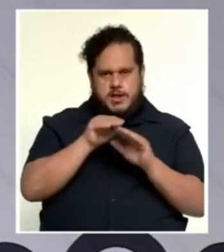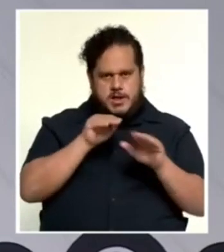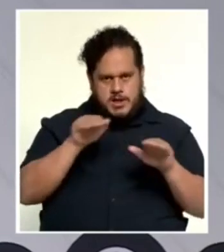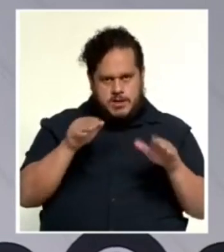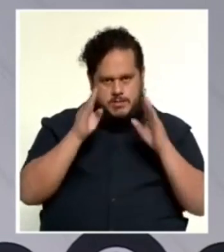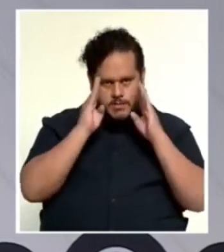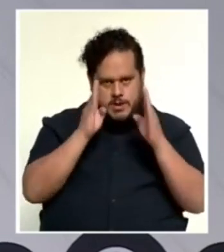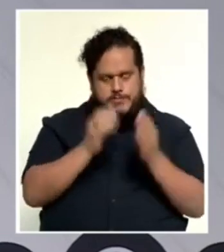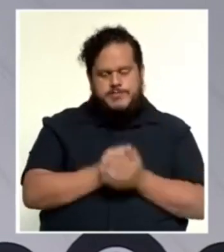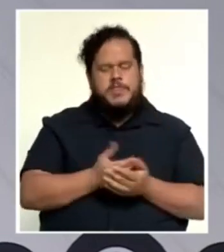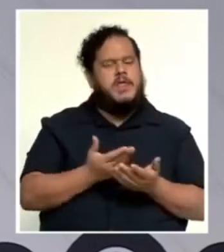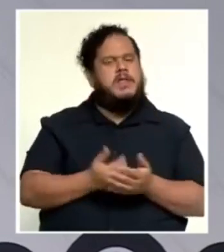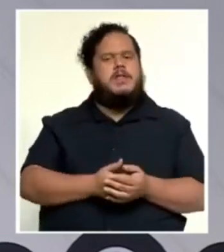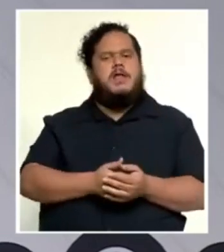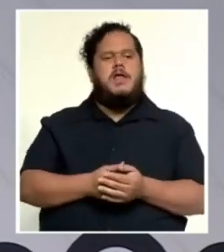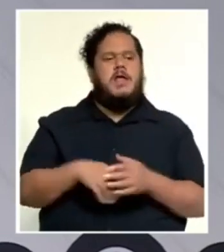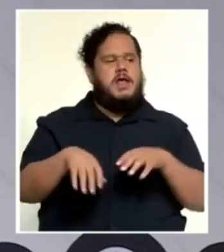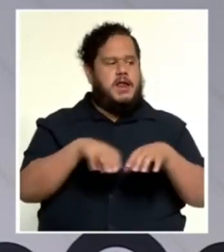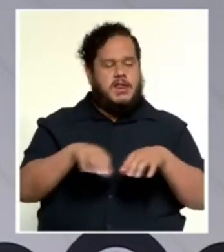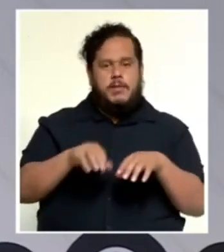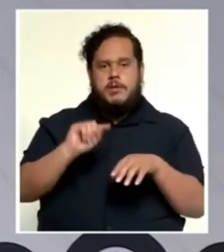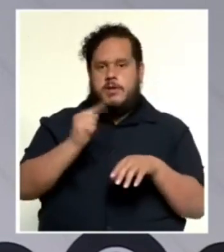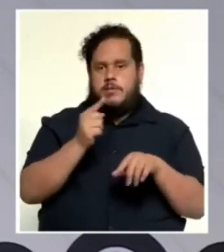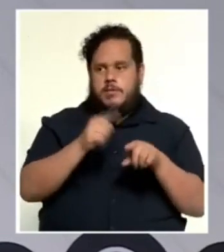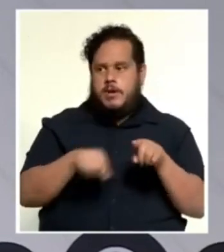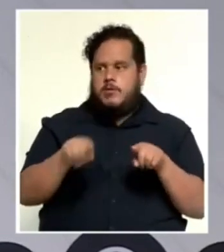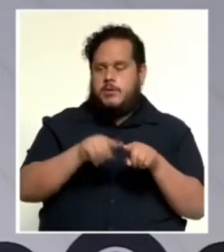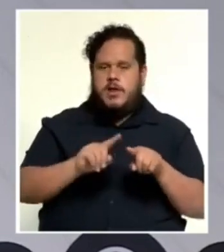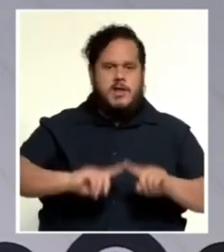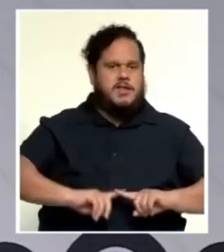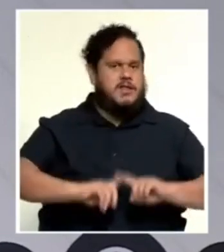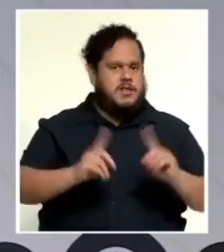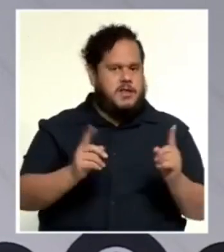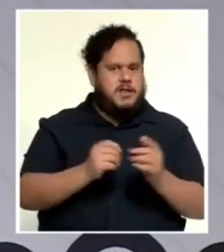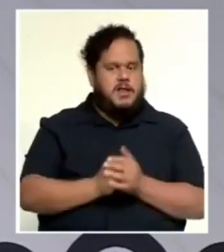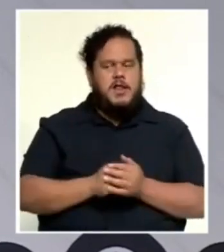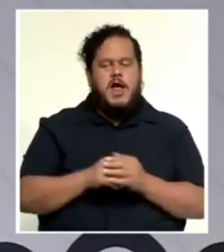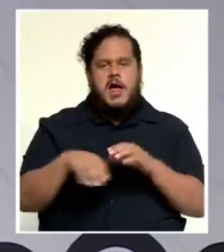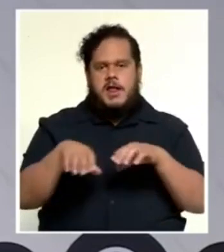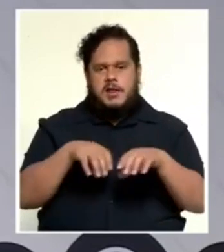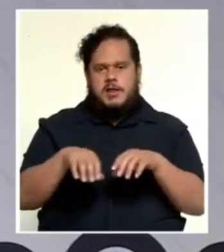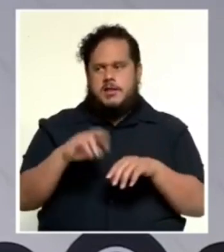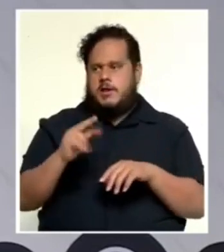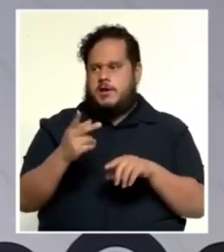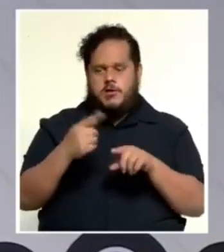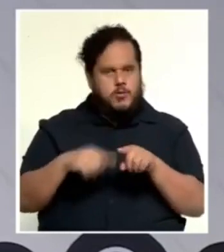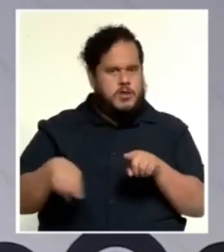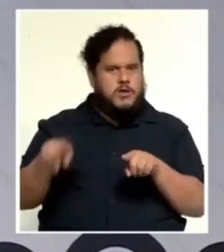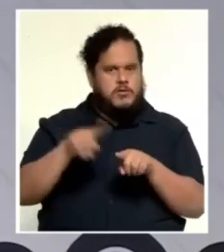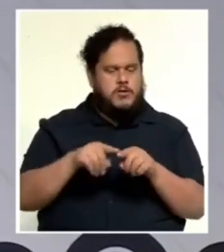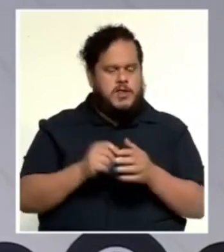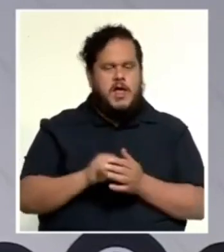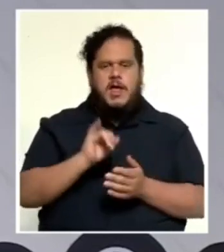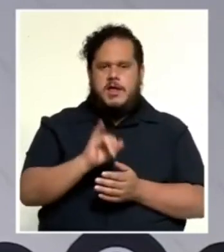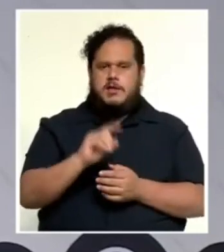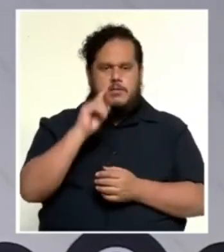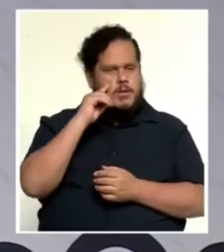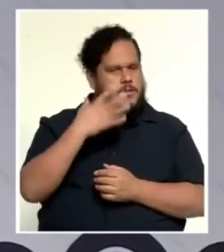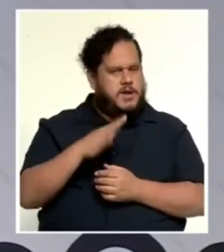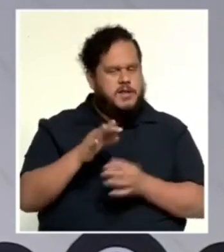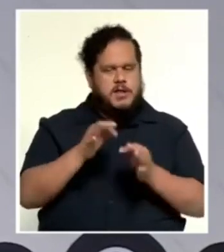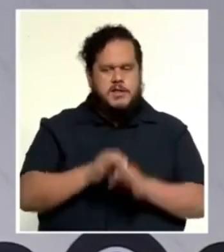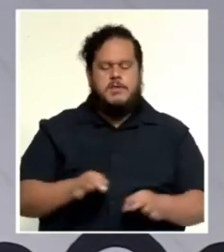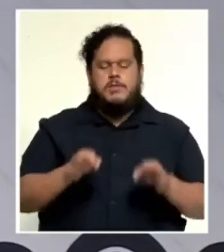atención, es que la dinámica de una primera ronda es completamente distinta a la dinámica de una segunda ronda, y eso me parece que es importante